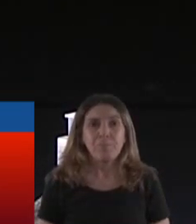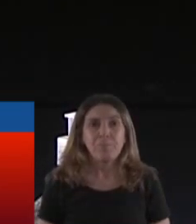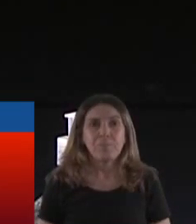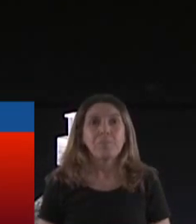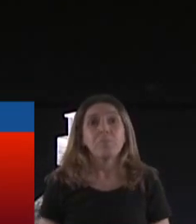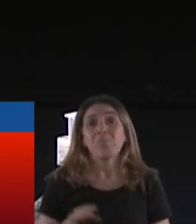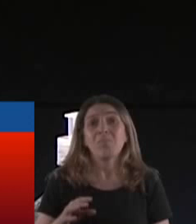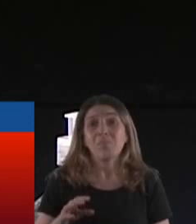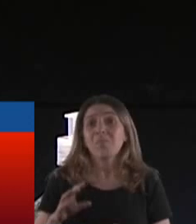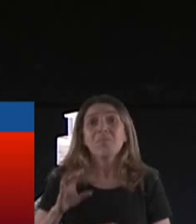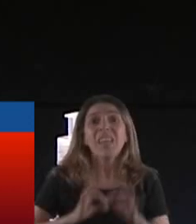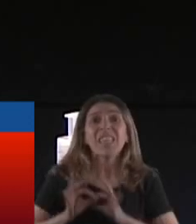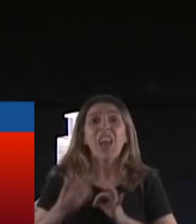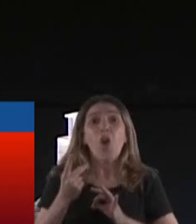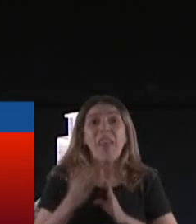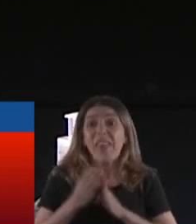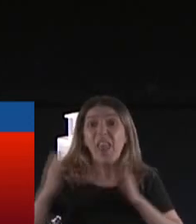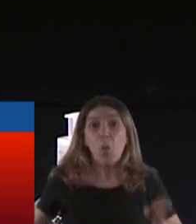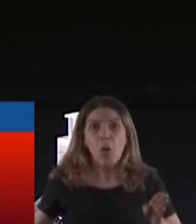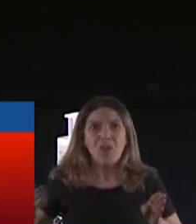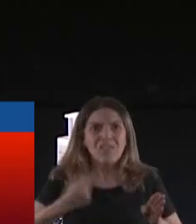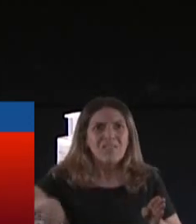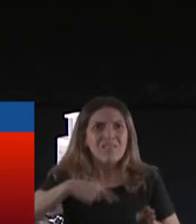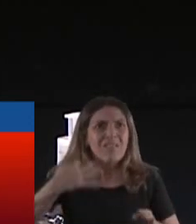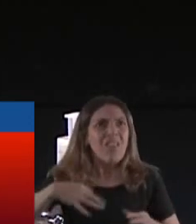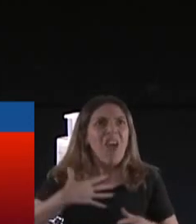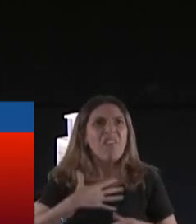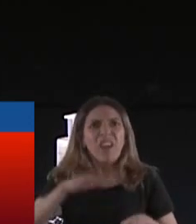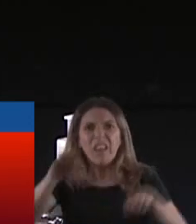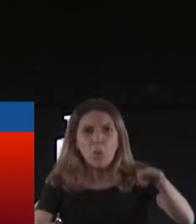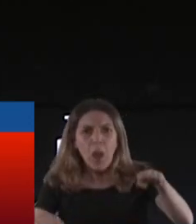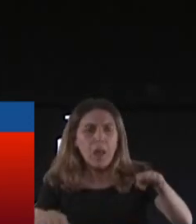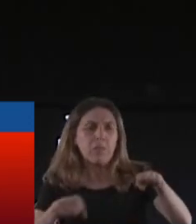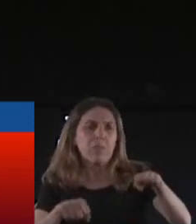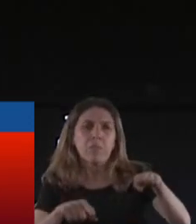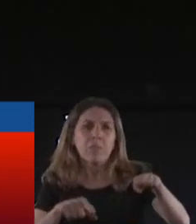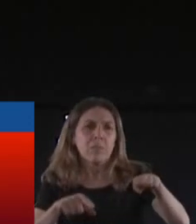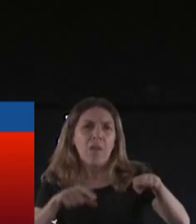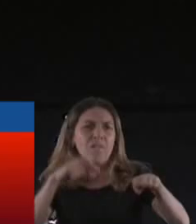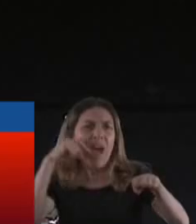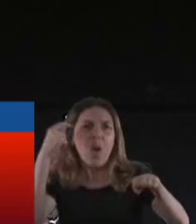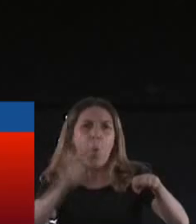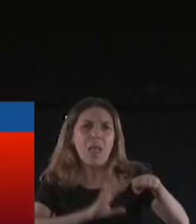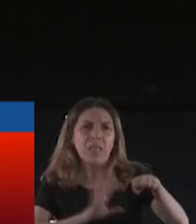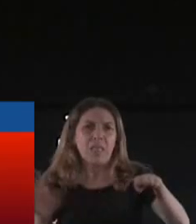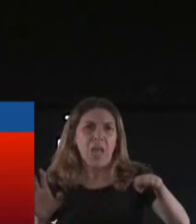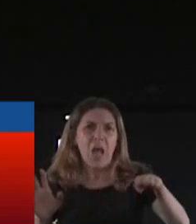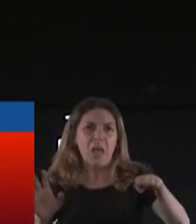en el siglo XXI debería darnos vergüenza que la desigualdad exista. A nosotros los hombres les